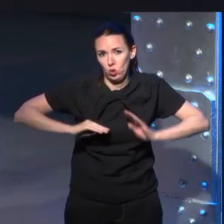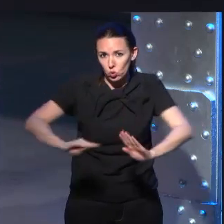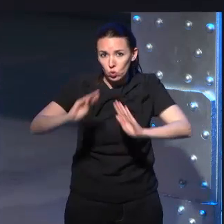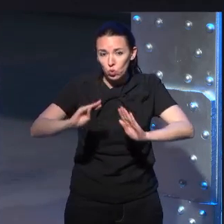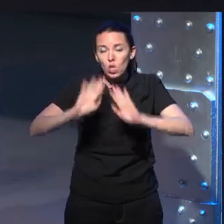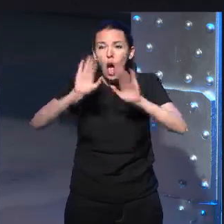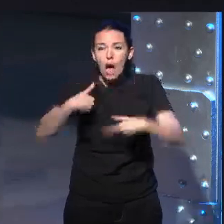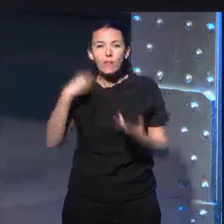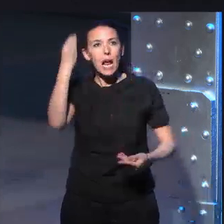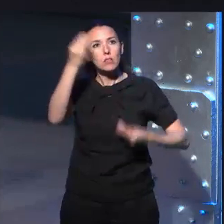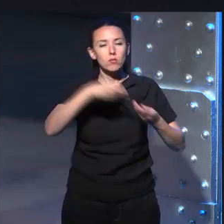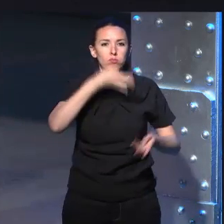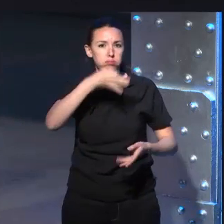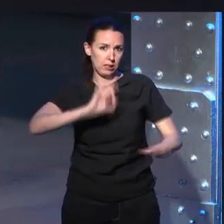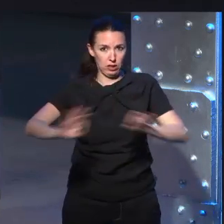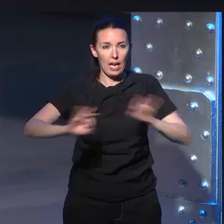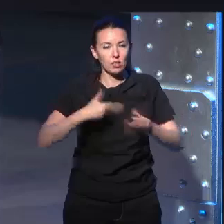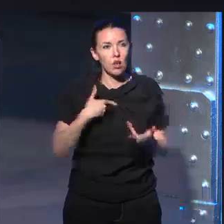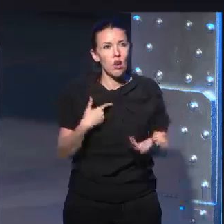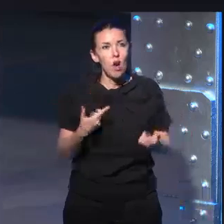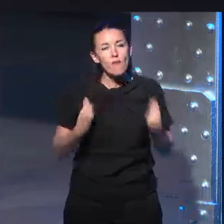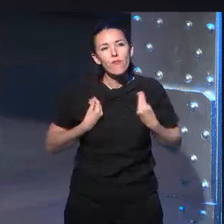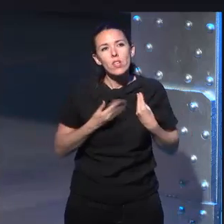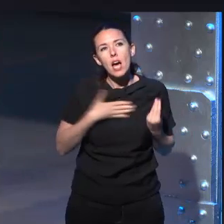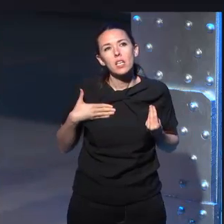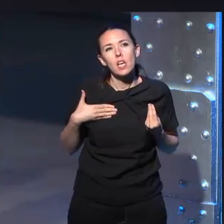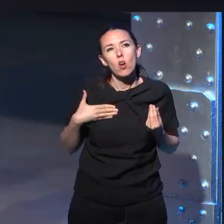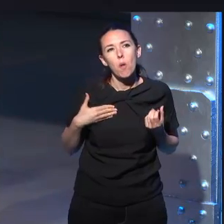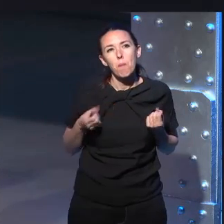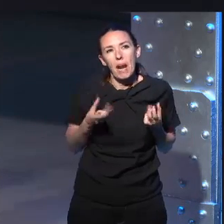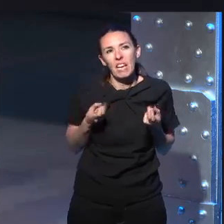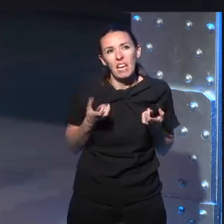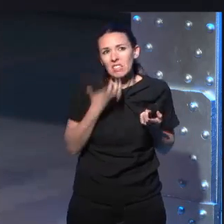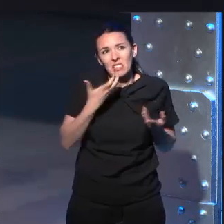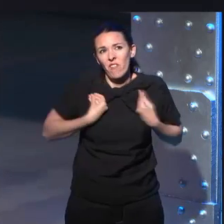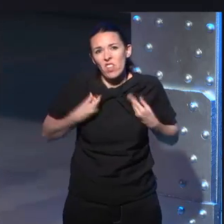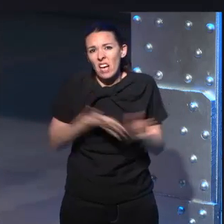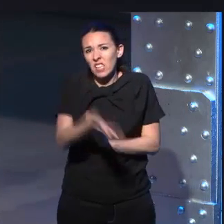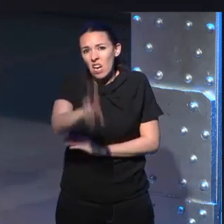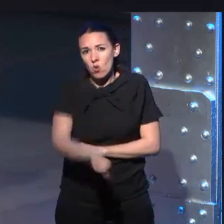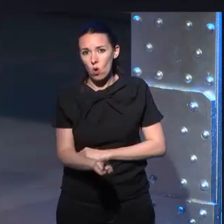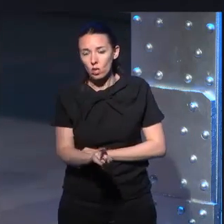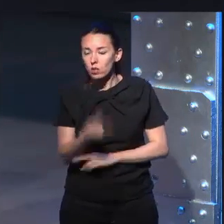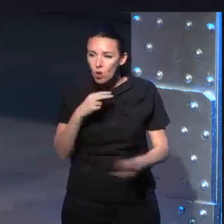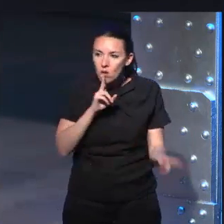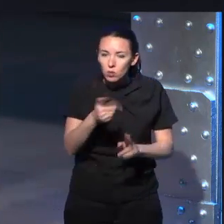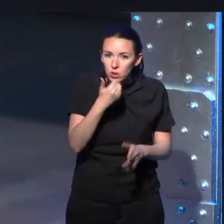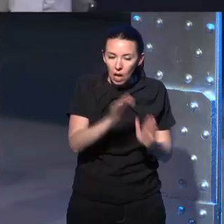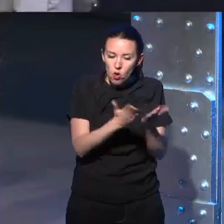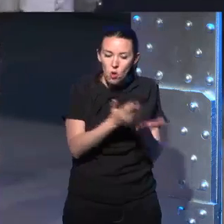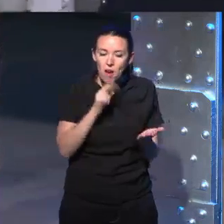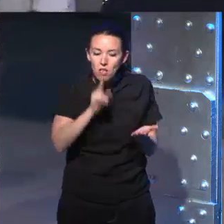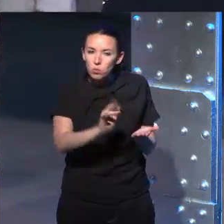diciendo, preguntándose, ¿para qué querer la vida si no es eterna? ¿Tú tienes respuesta con esta novela a esa